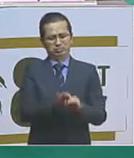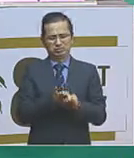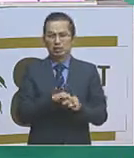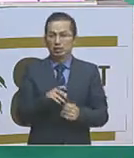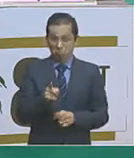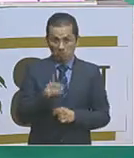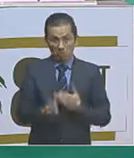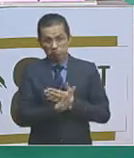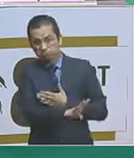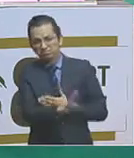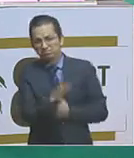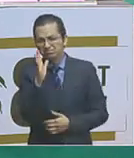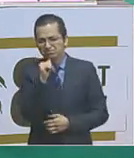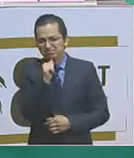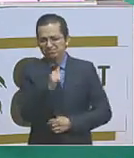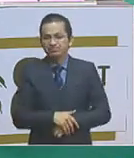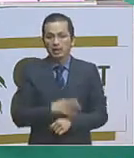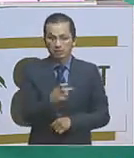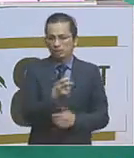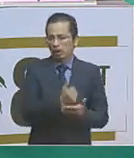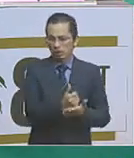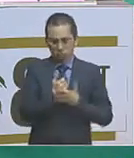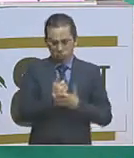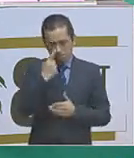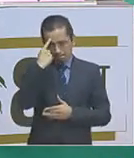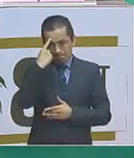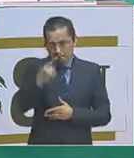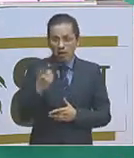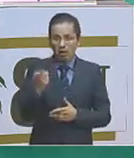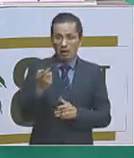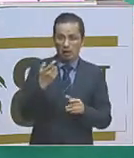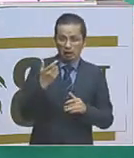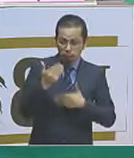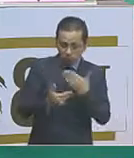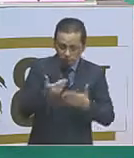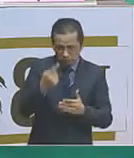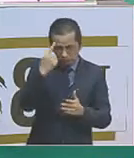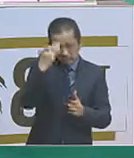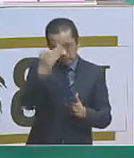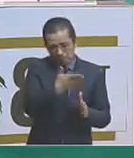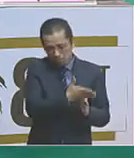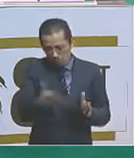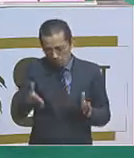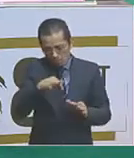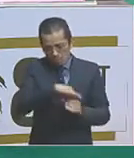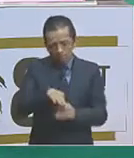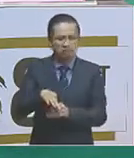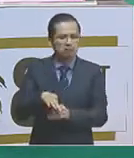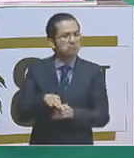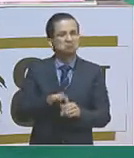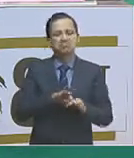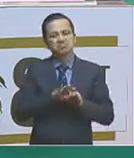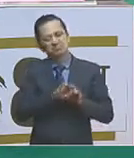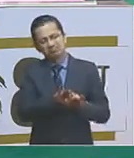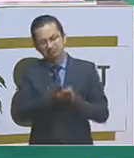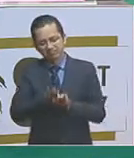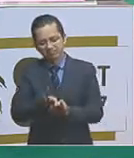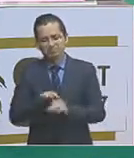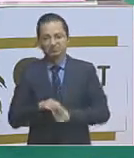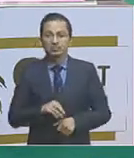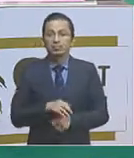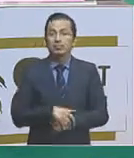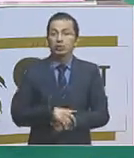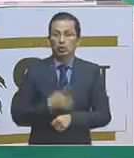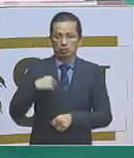naturaleza y el desarrollo de los procesos electorales la tendencia que estamos observando desde las misiones de